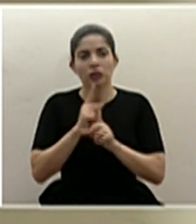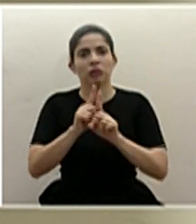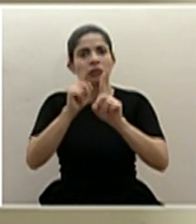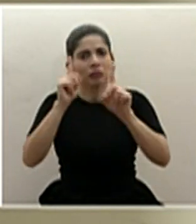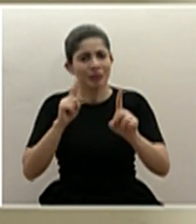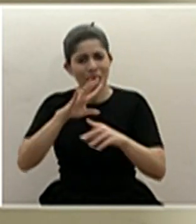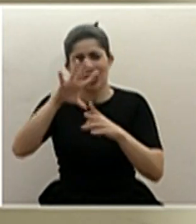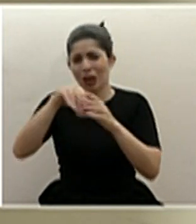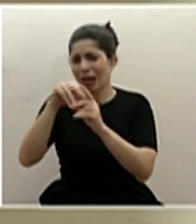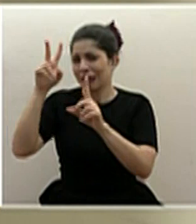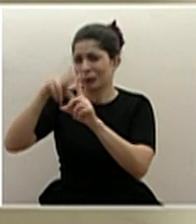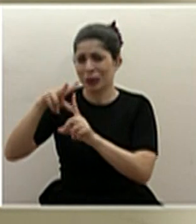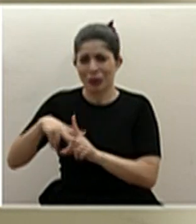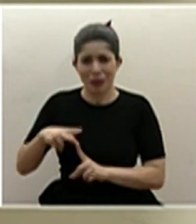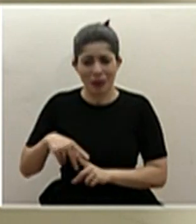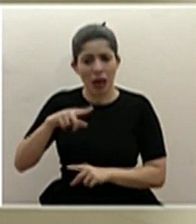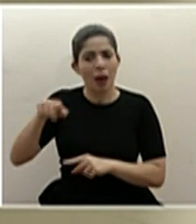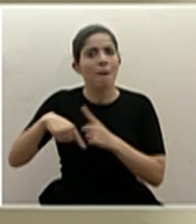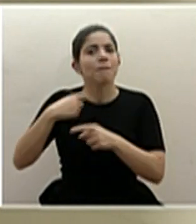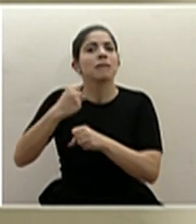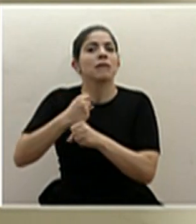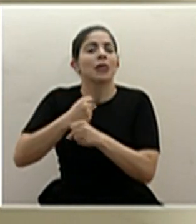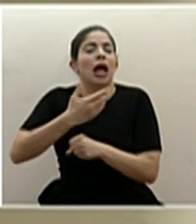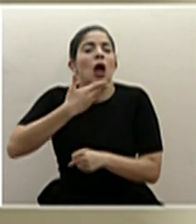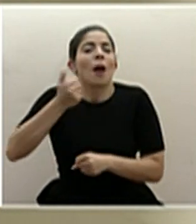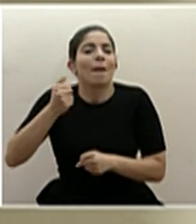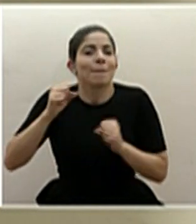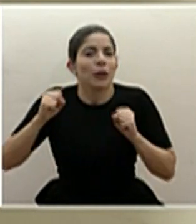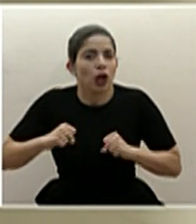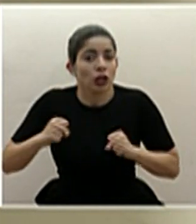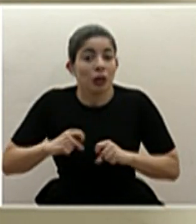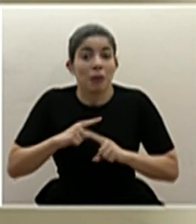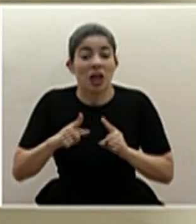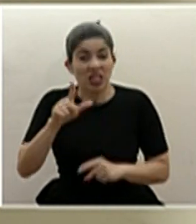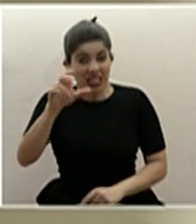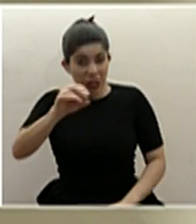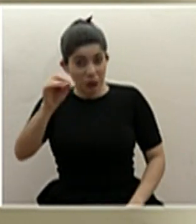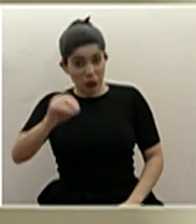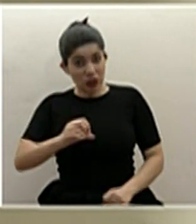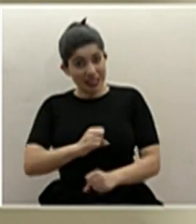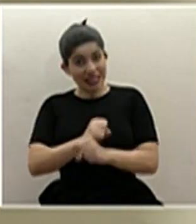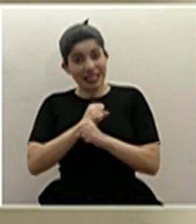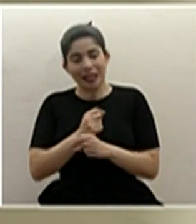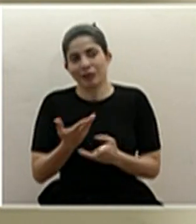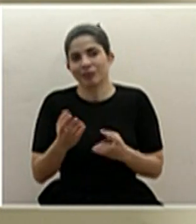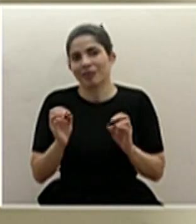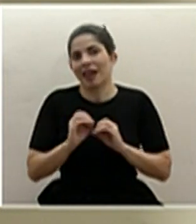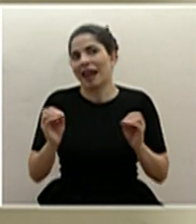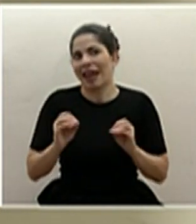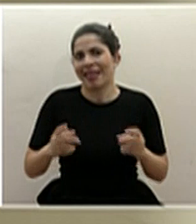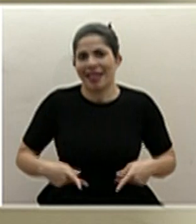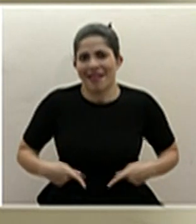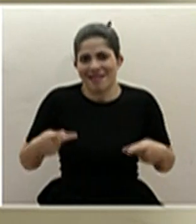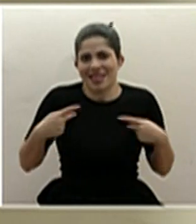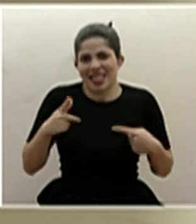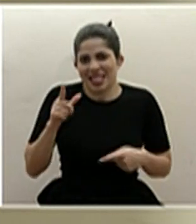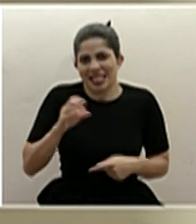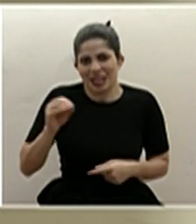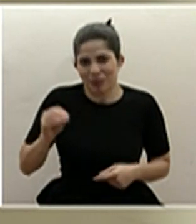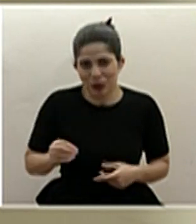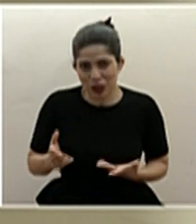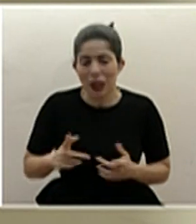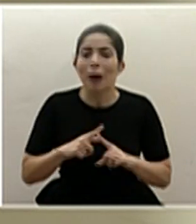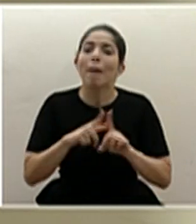social y demás. Vamos a hacer el trabajo de la mejor forma posible, pero garantía de 100%, yo creo que nada en la vida podría uno hacerlo de esa forma, pero